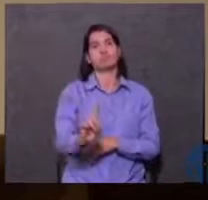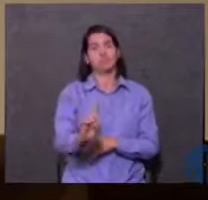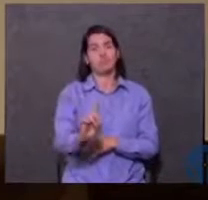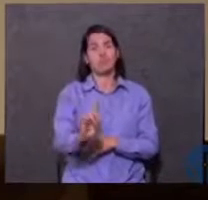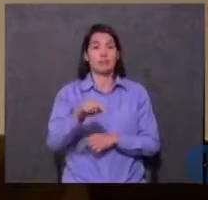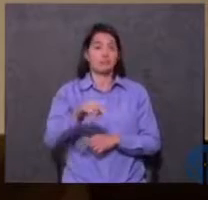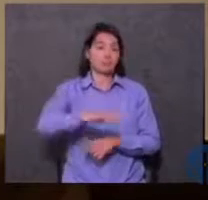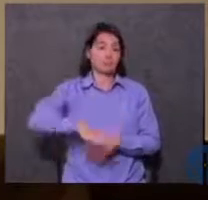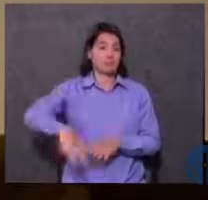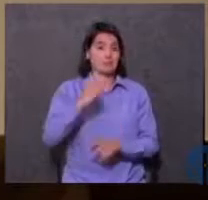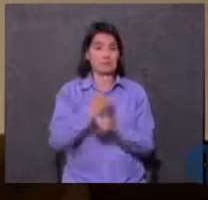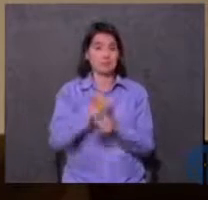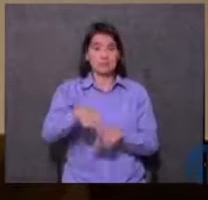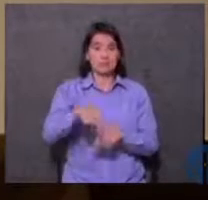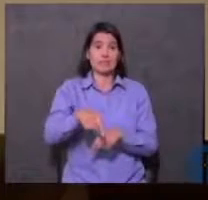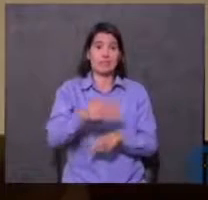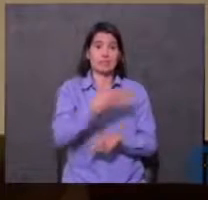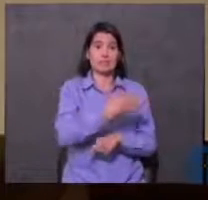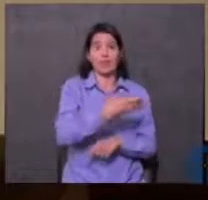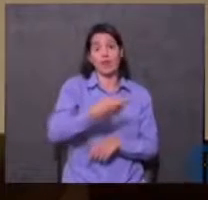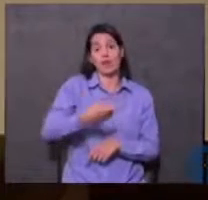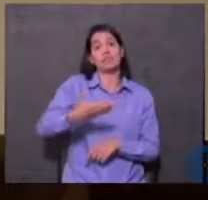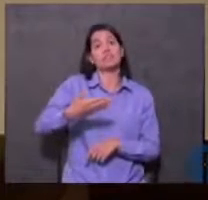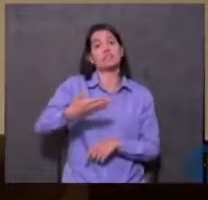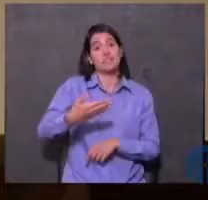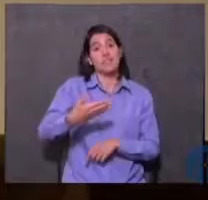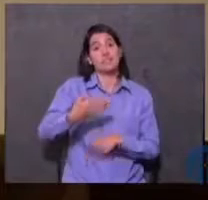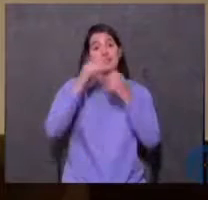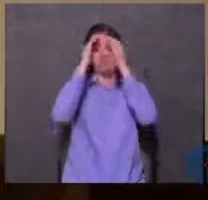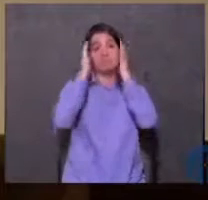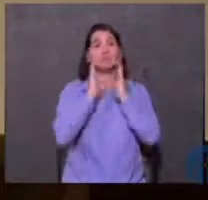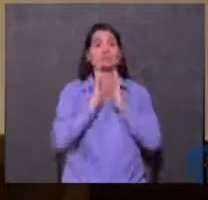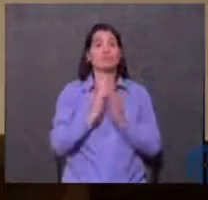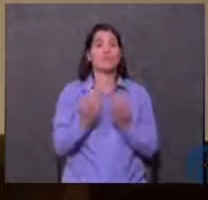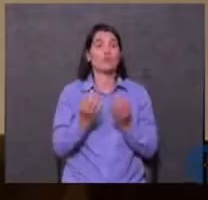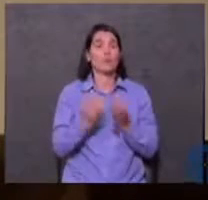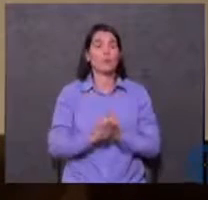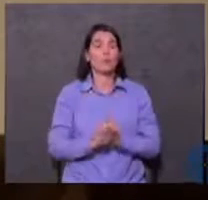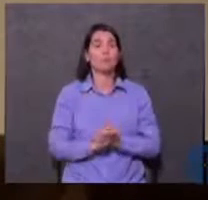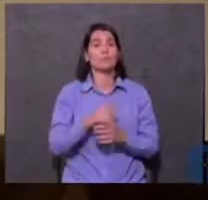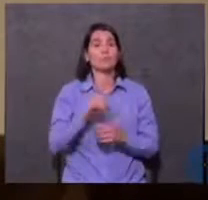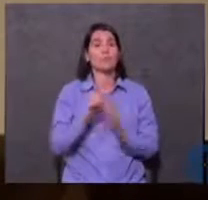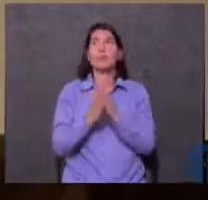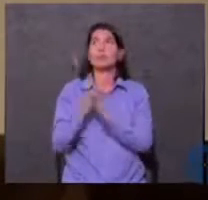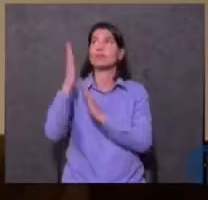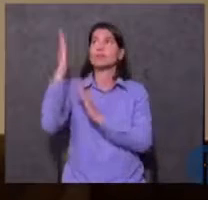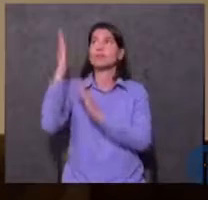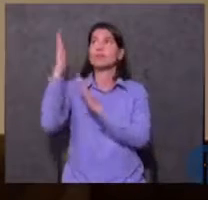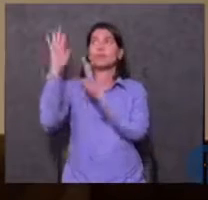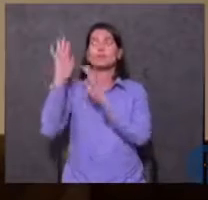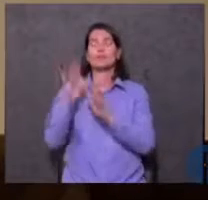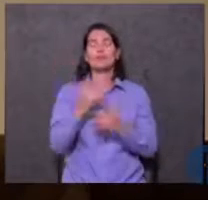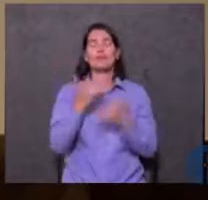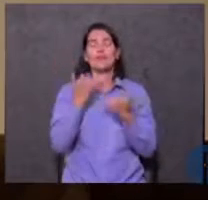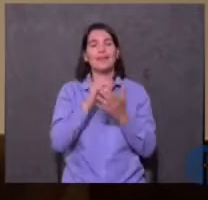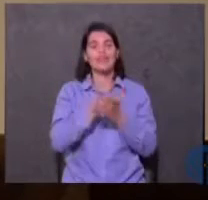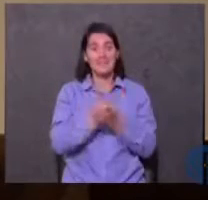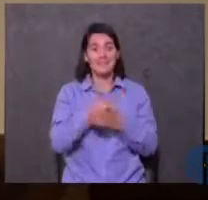en 1917. É tamén unha graza de Deus que o bispo de Ourense,